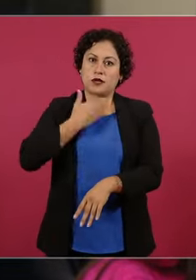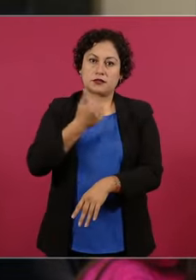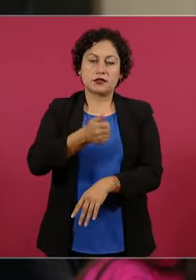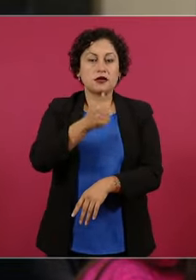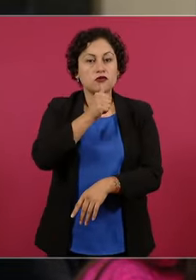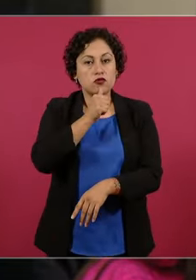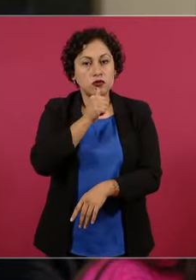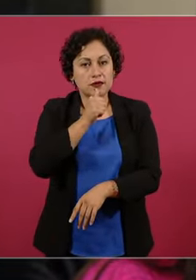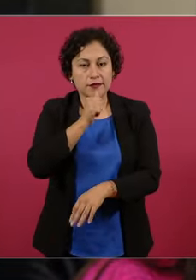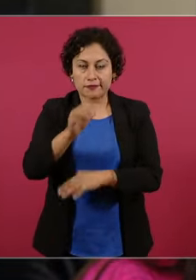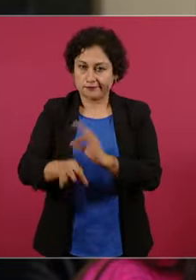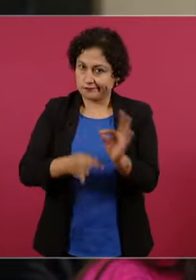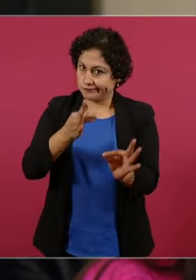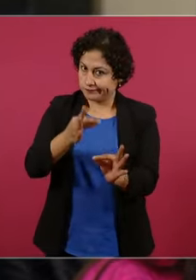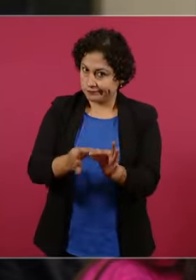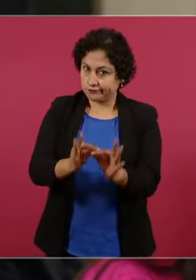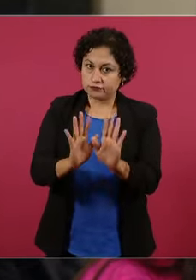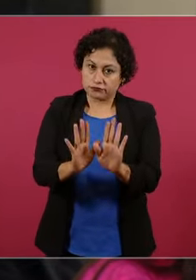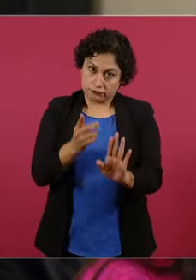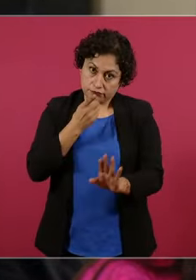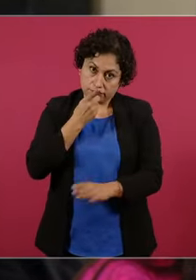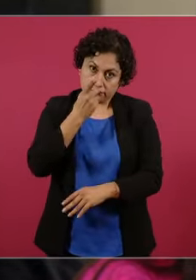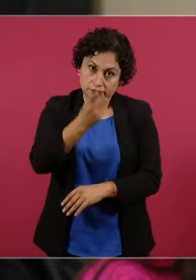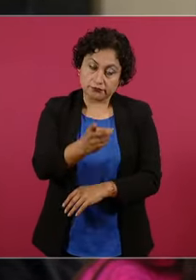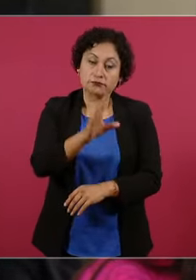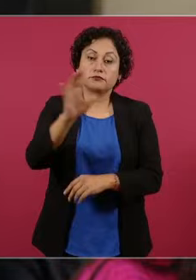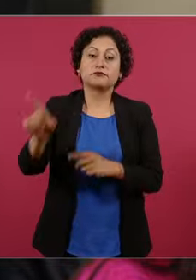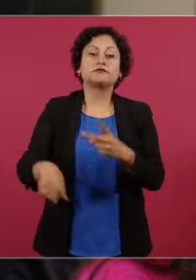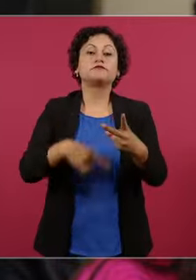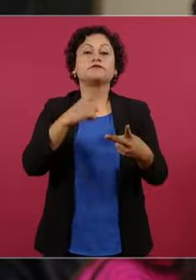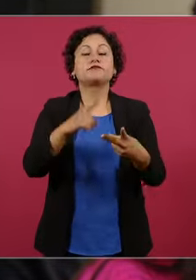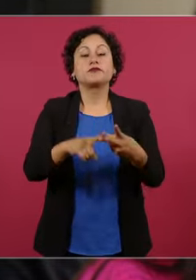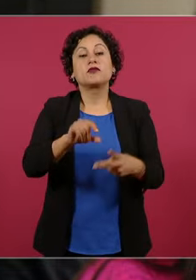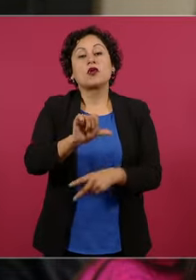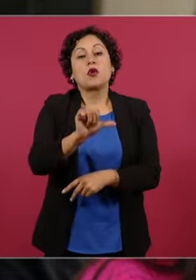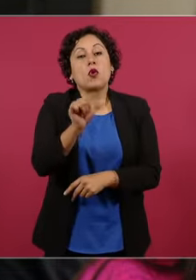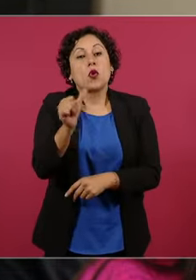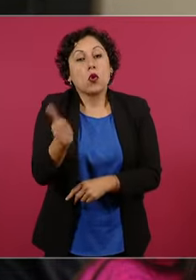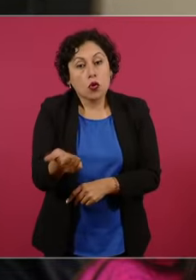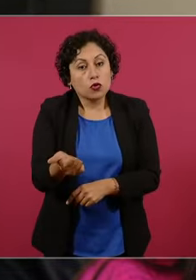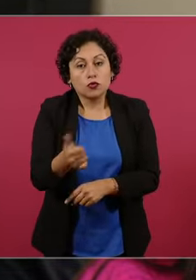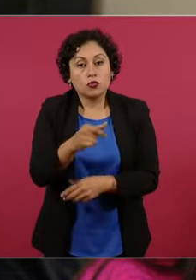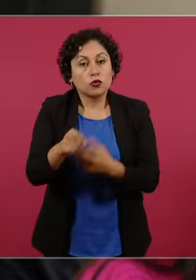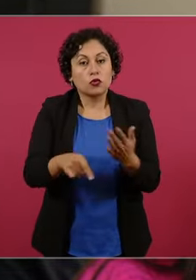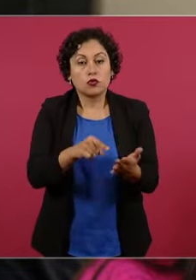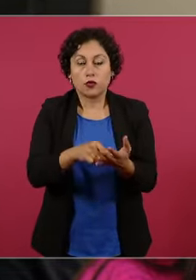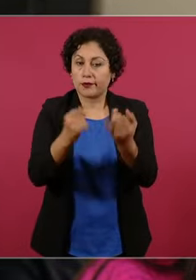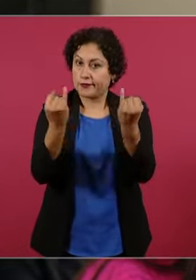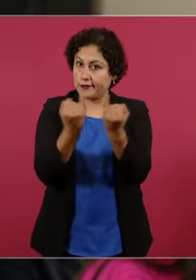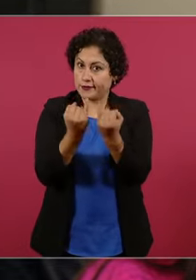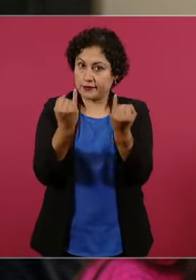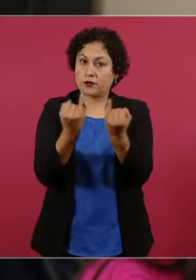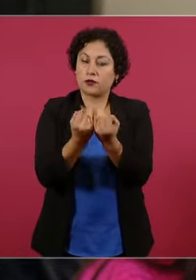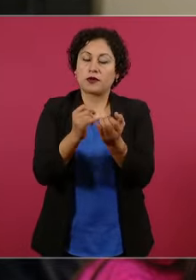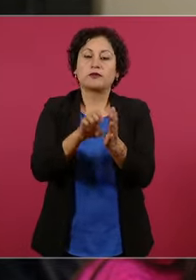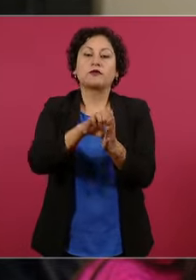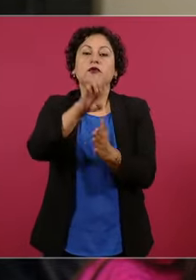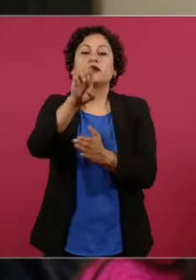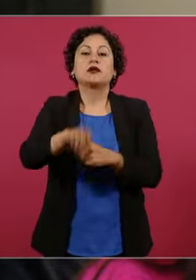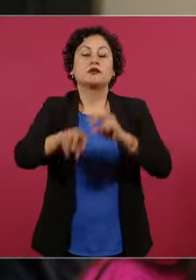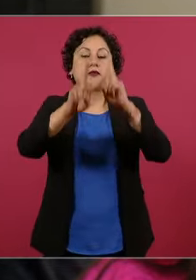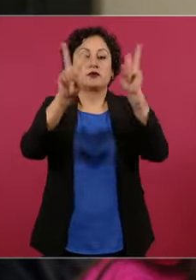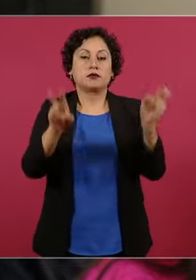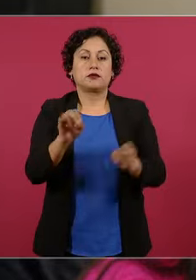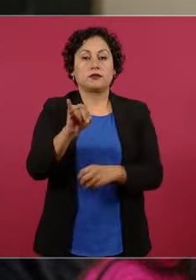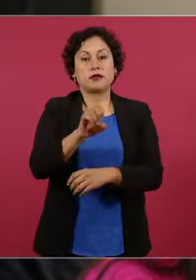lo enumero. Otra situación está pasando precisamente en el ISSSTE, hablo a nivel nacional,